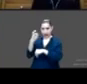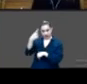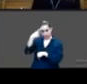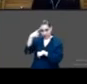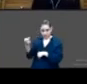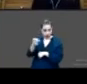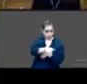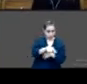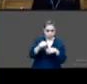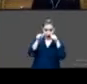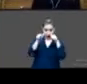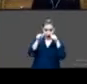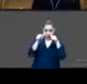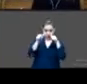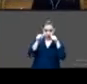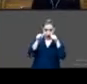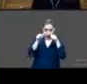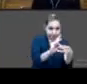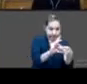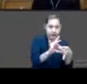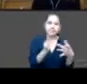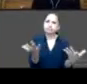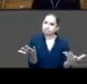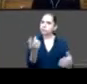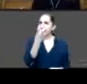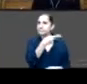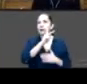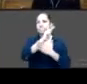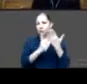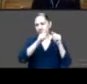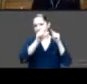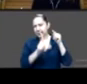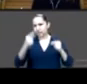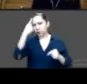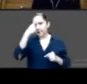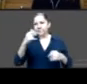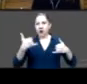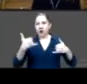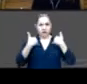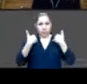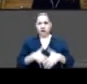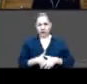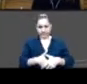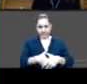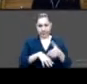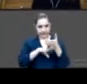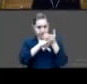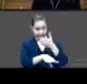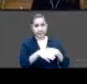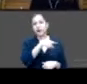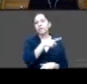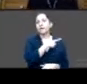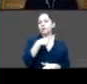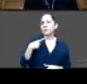Estrategia Nacional de la Prevención del Embarazo Adolescente es la política pública que ha dado redimension a este fenómeno del embarazo porque,